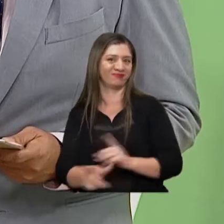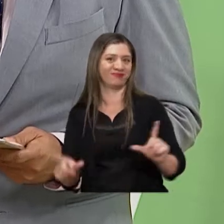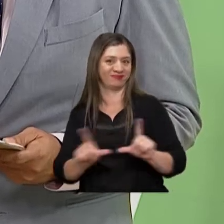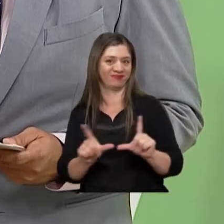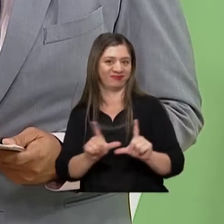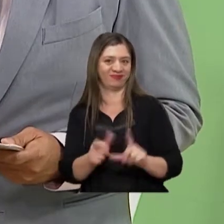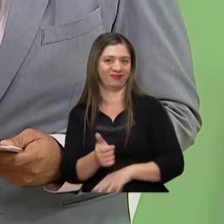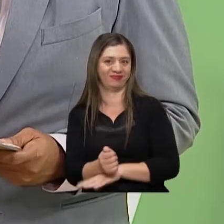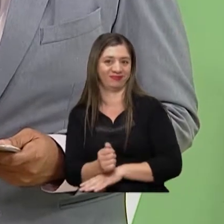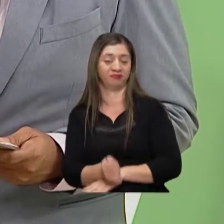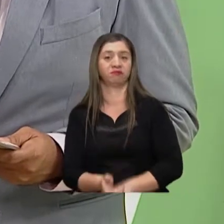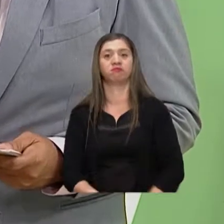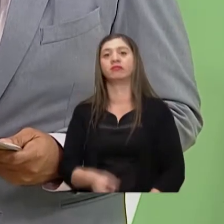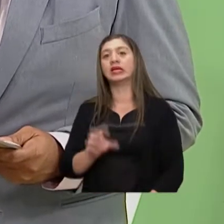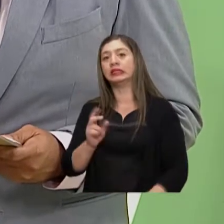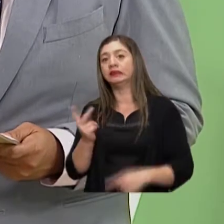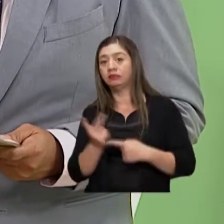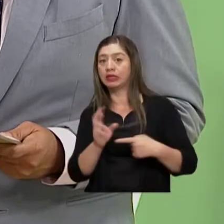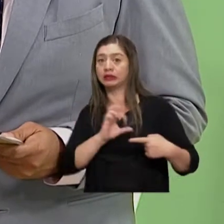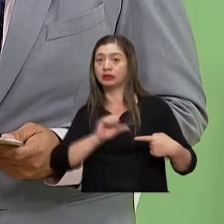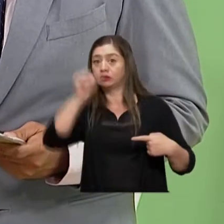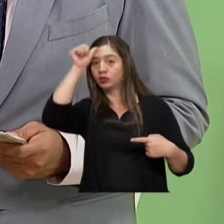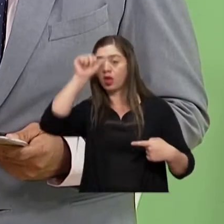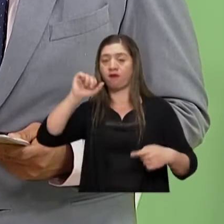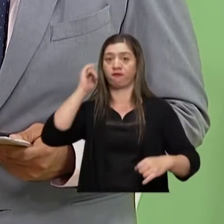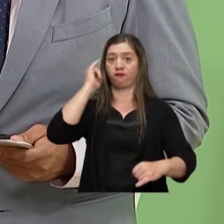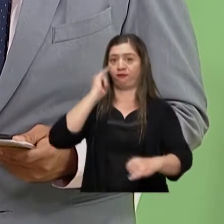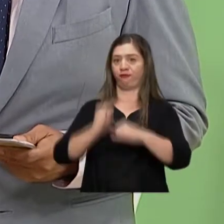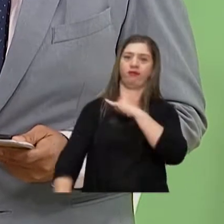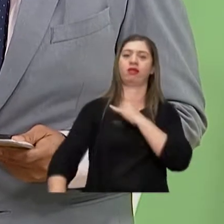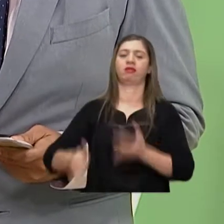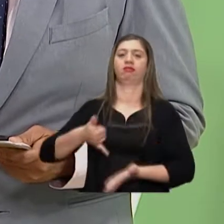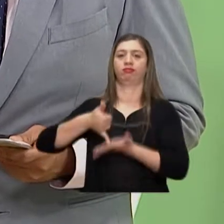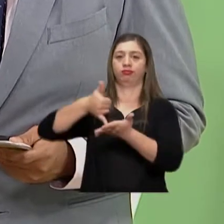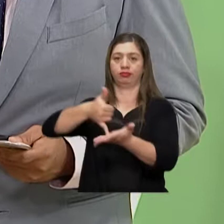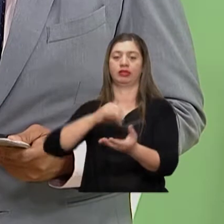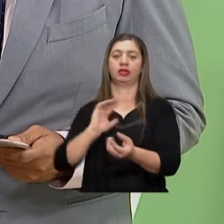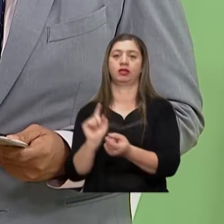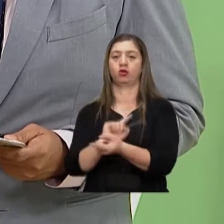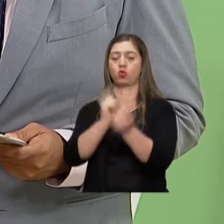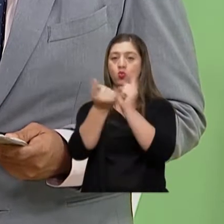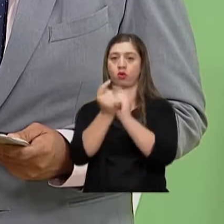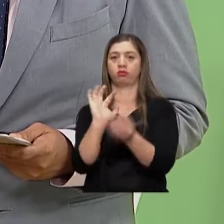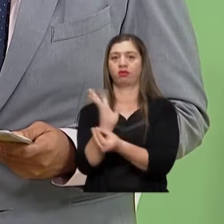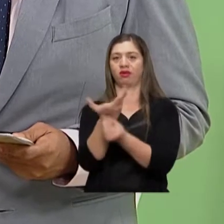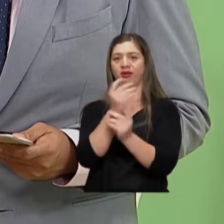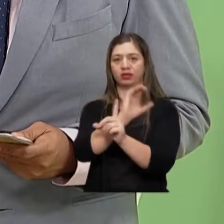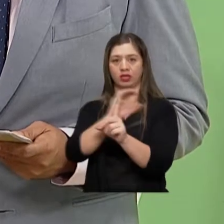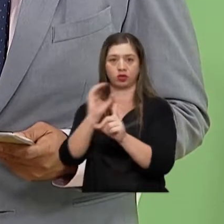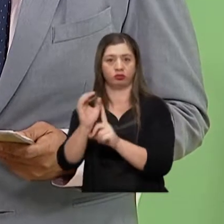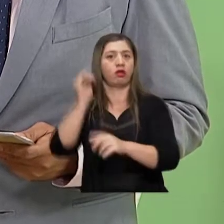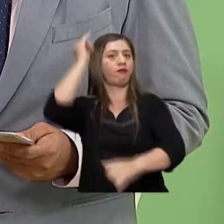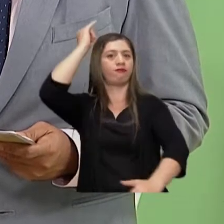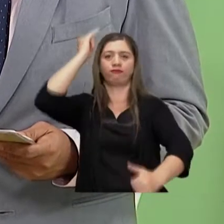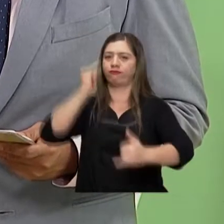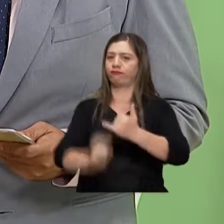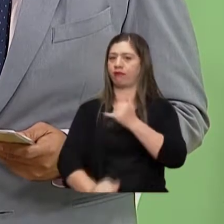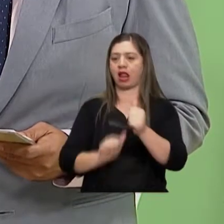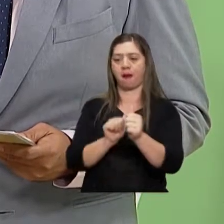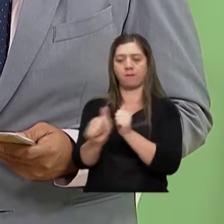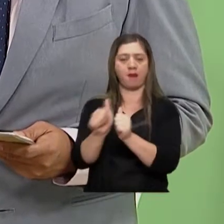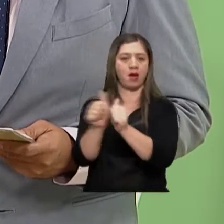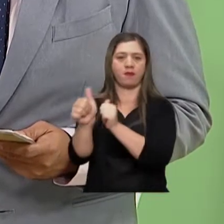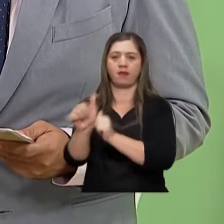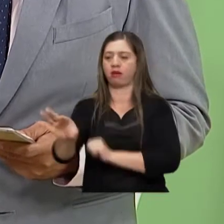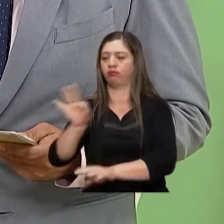Este fin de semana será la final del primer encuentro ambiental del arte y la cultura. Y por estos días terminan las últimas